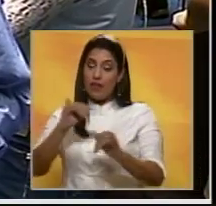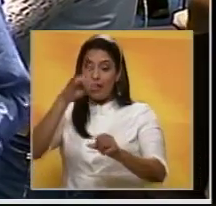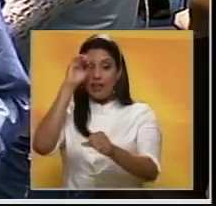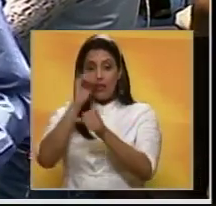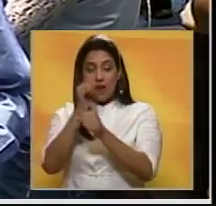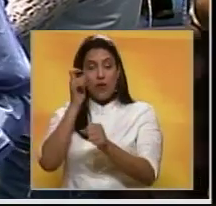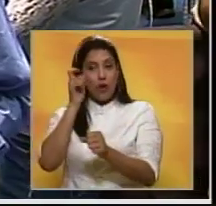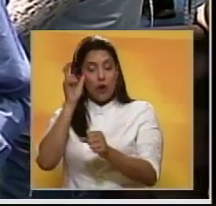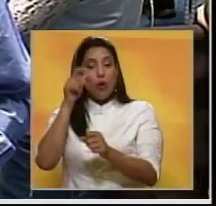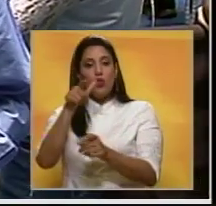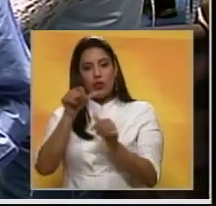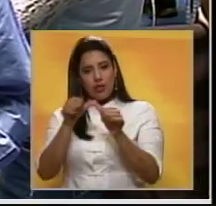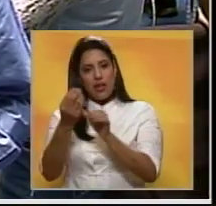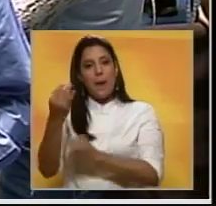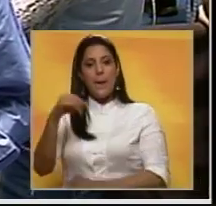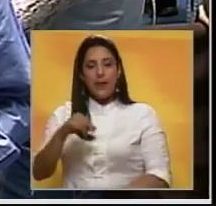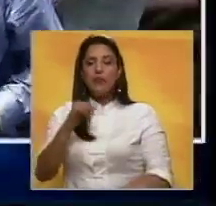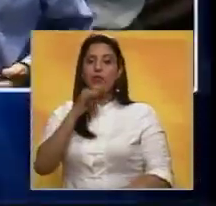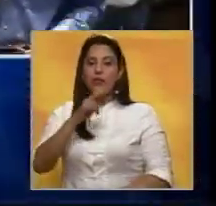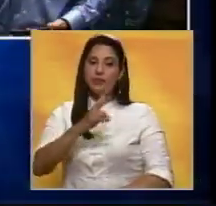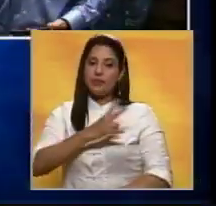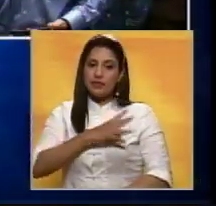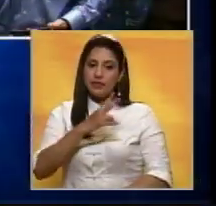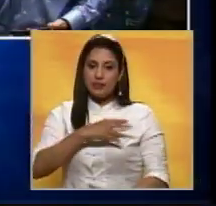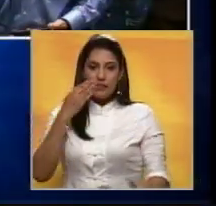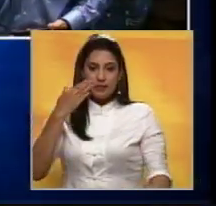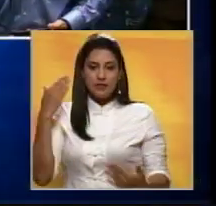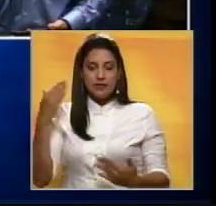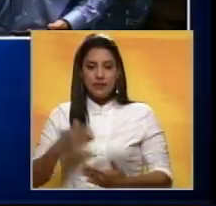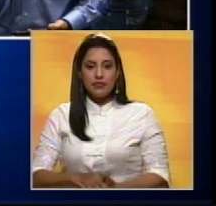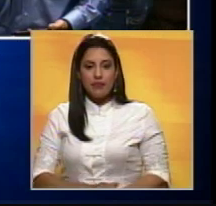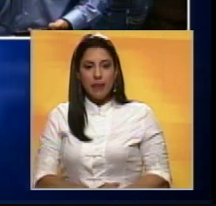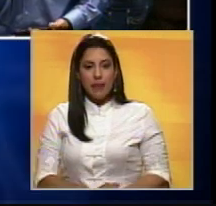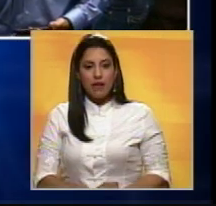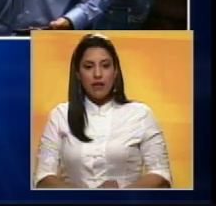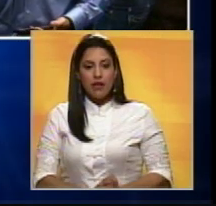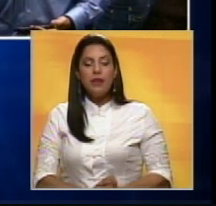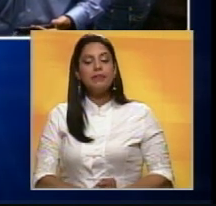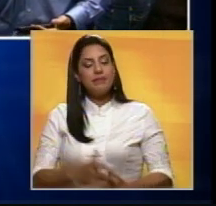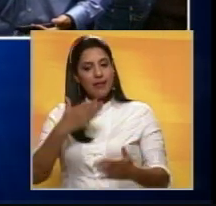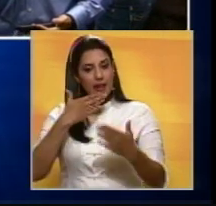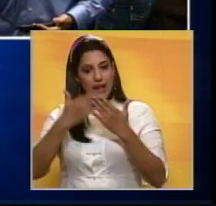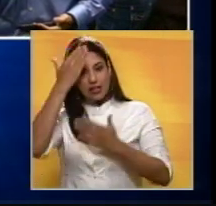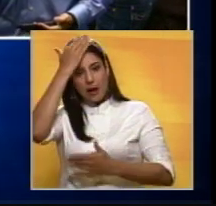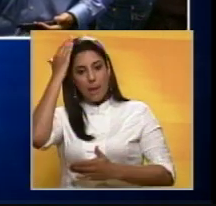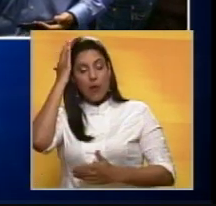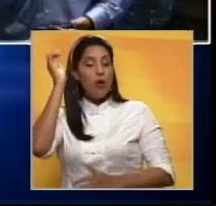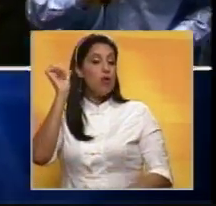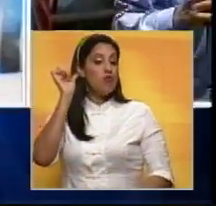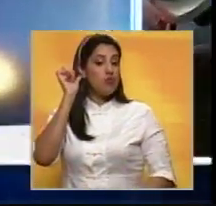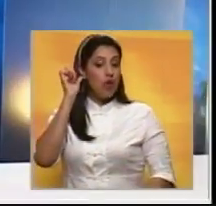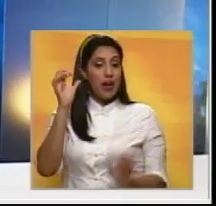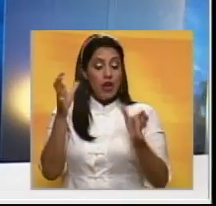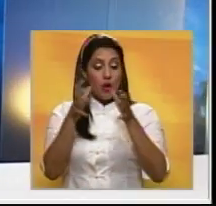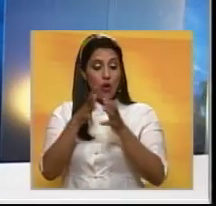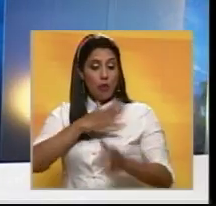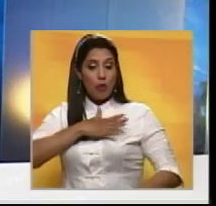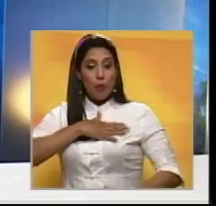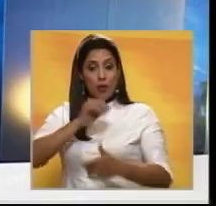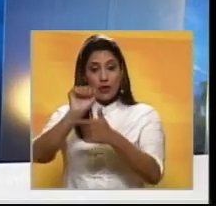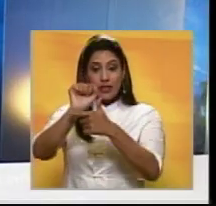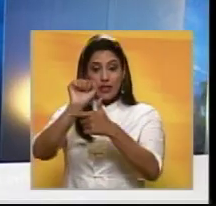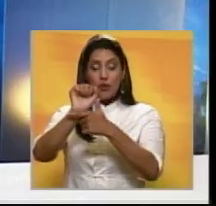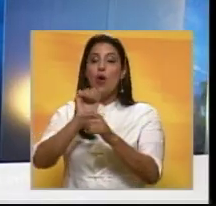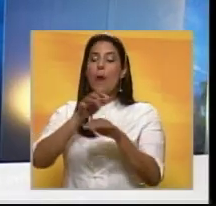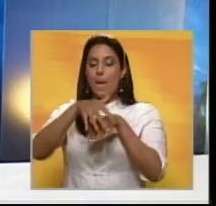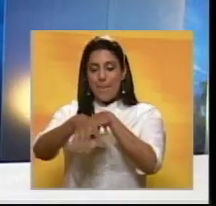sesión ordinaria. Por lo pronto sigan con más de la emisión meridiana de Noticiero Venevisión. Gracias, Manuel. Las mujeres del Partido Socialista Unido de Venezuela